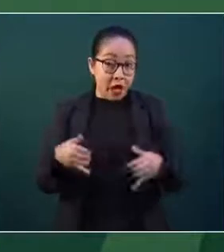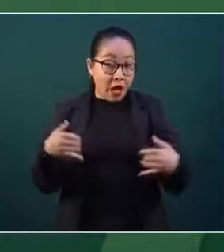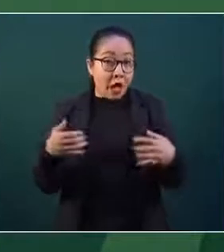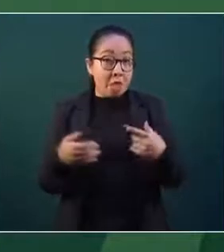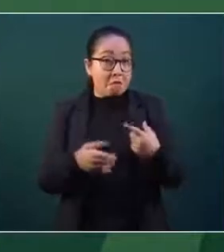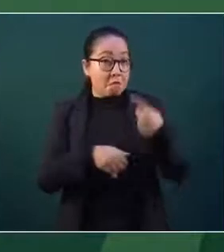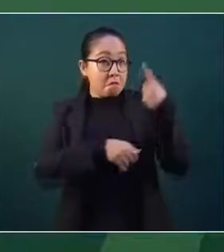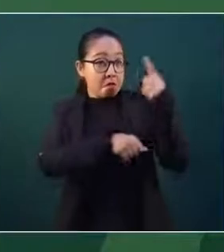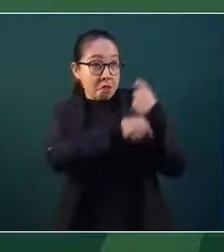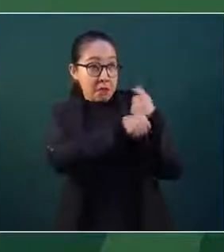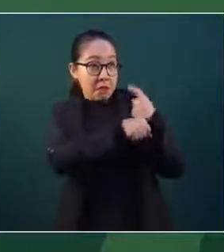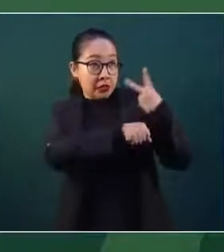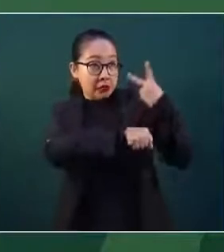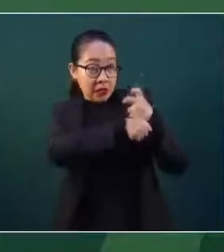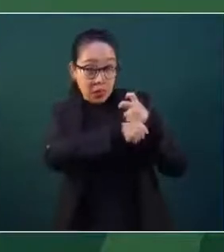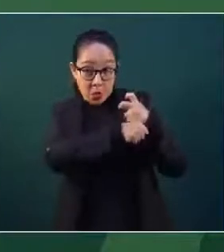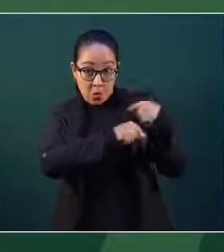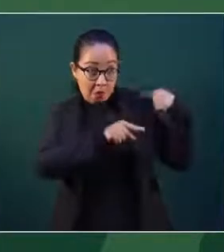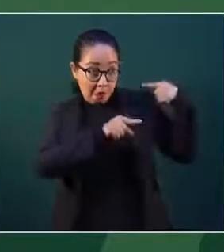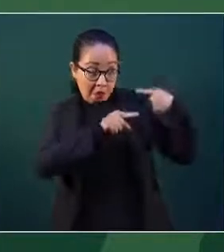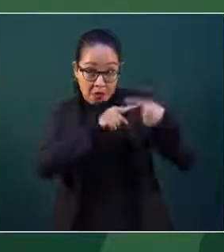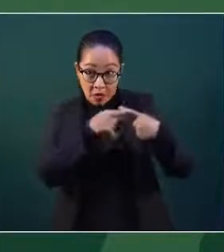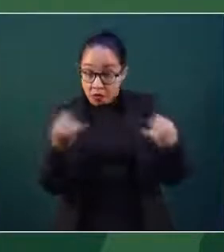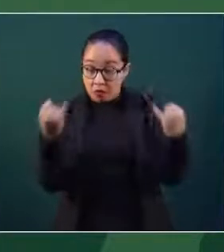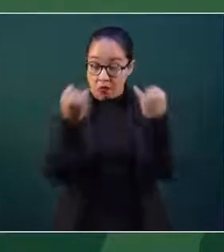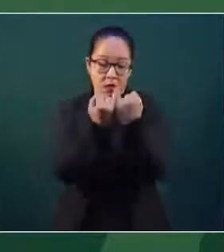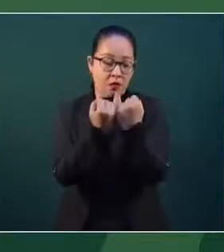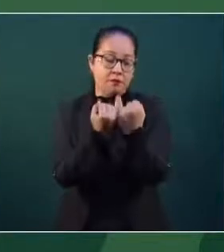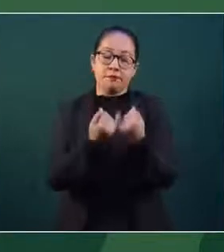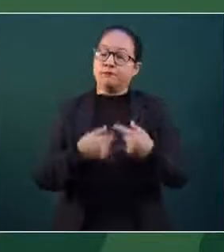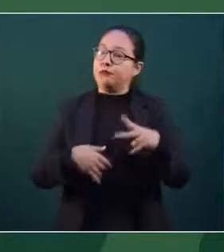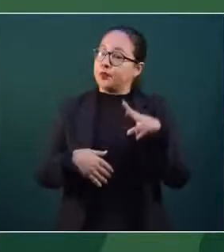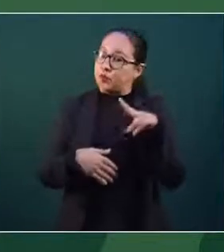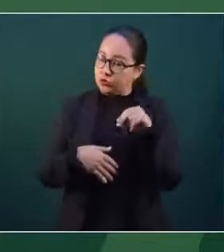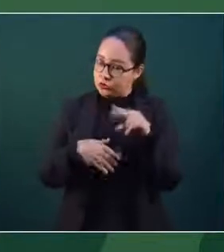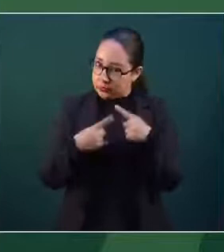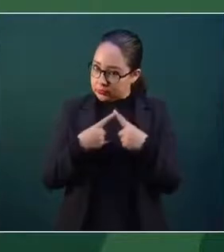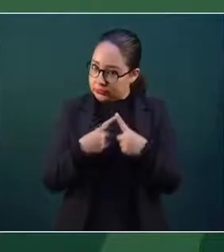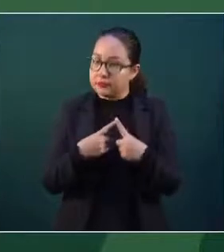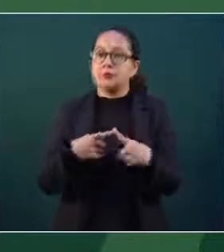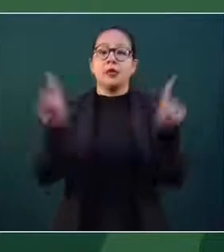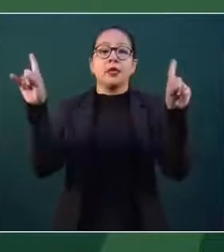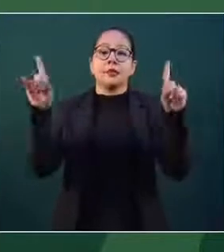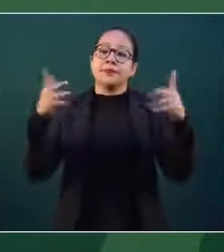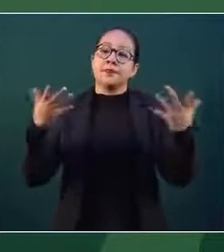la primera y sobre todo no igual a la segunda.